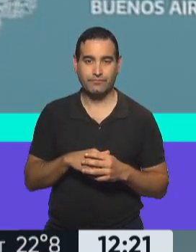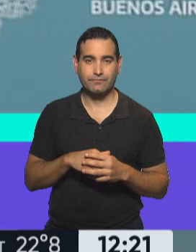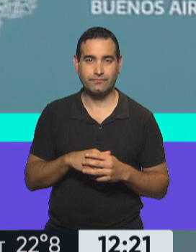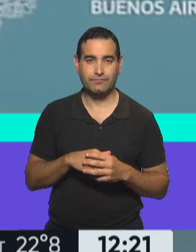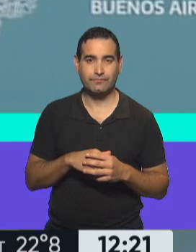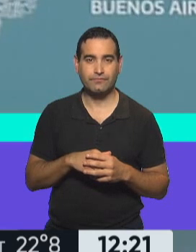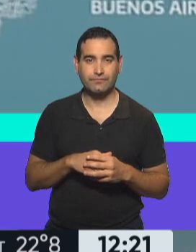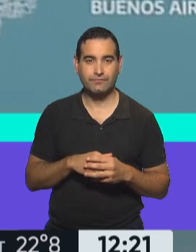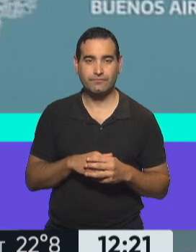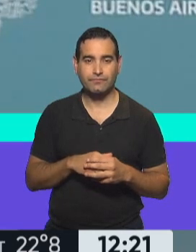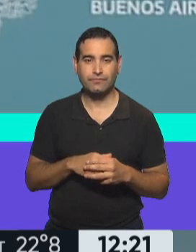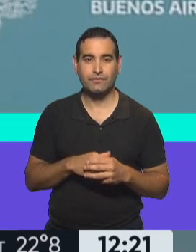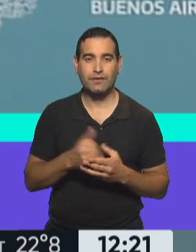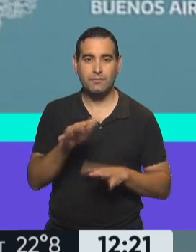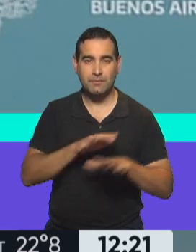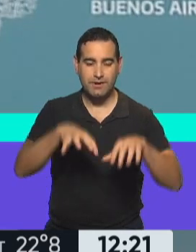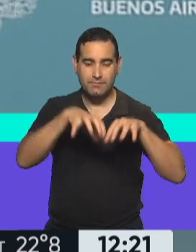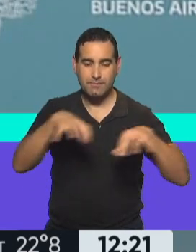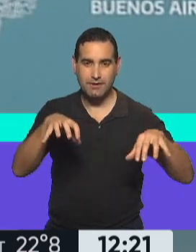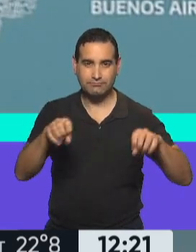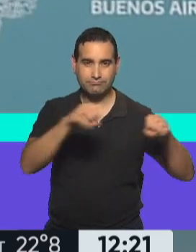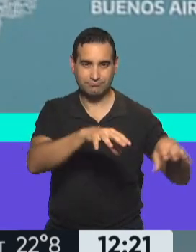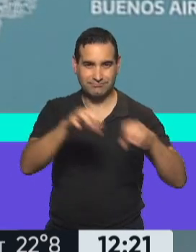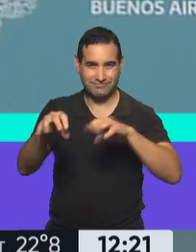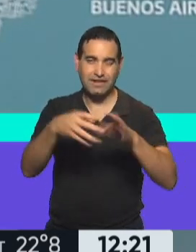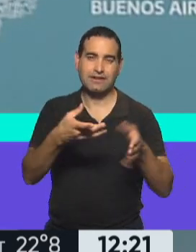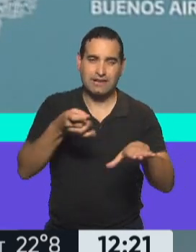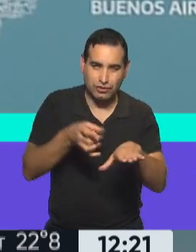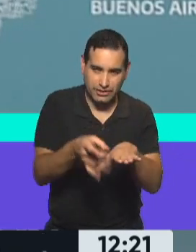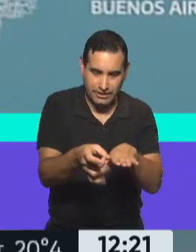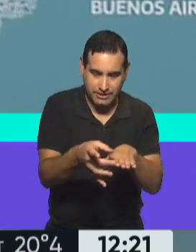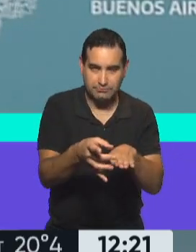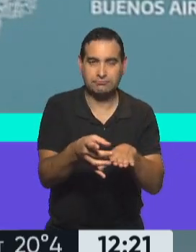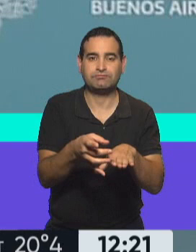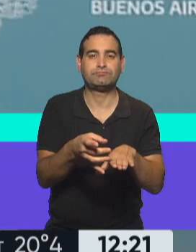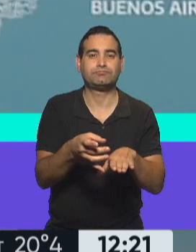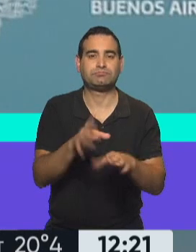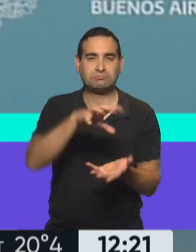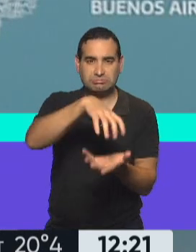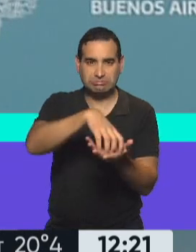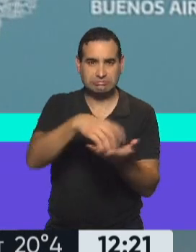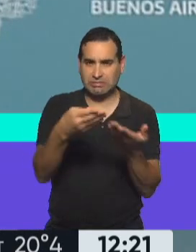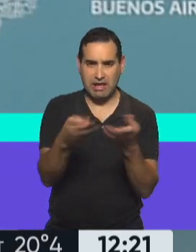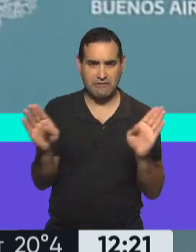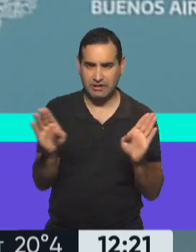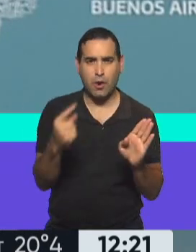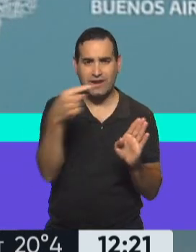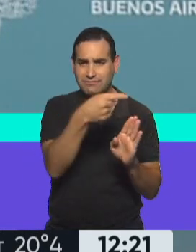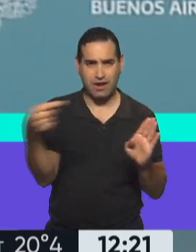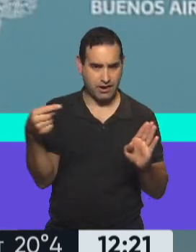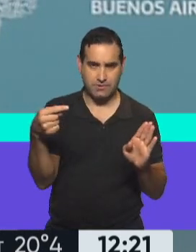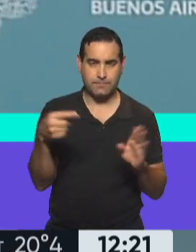a implementar postas itinerantes en estaciones de tren que van a permanecer abiertas durante una semana.